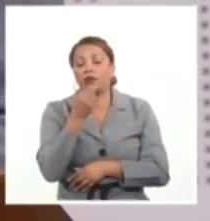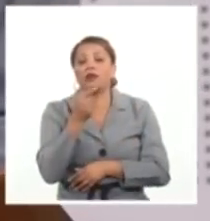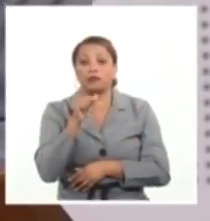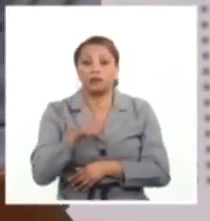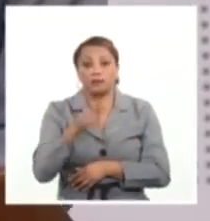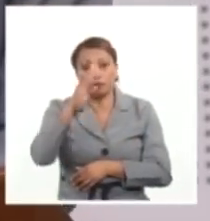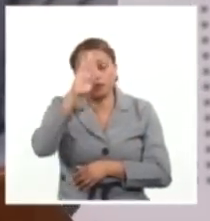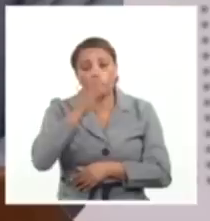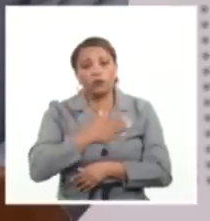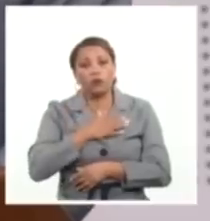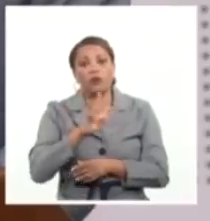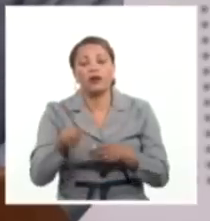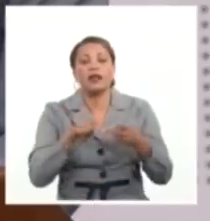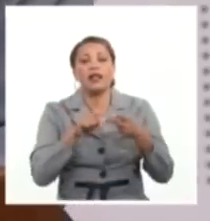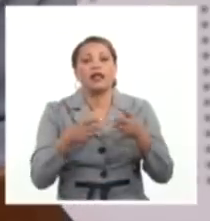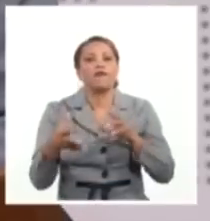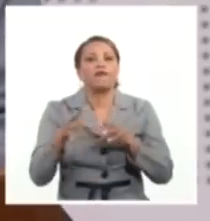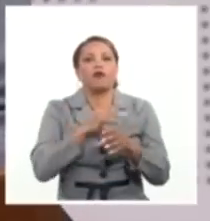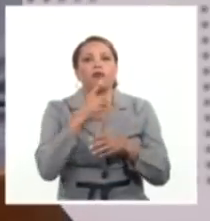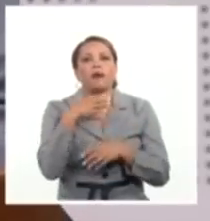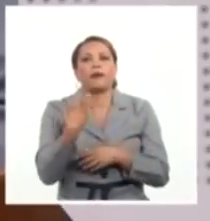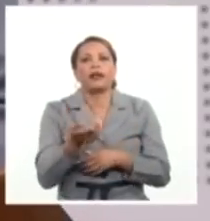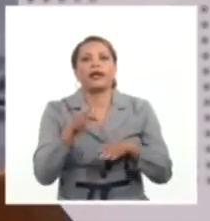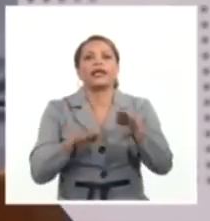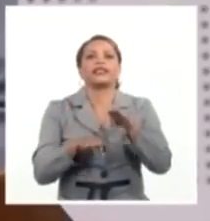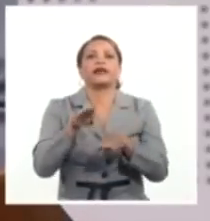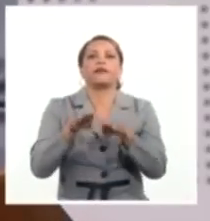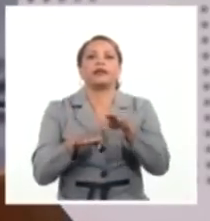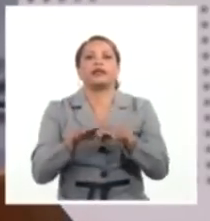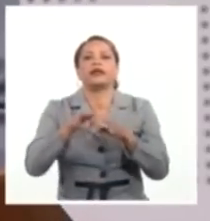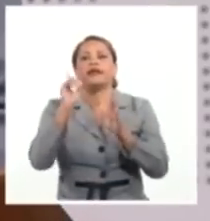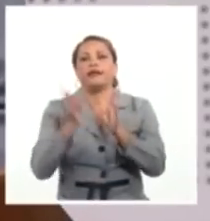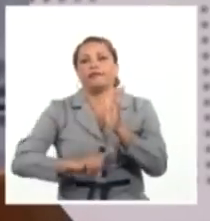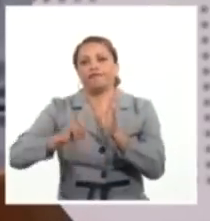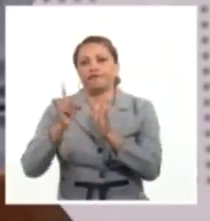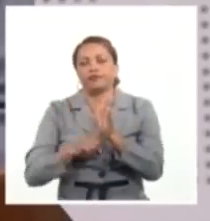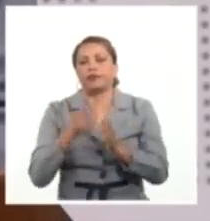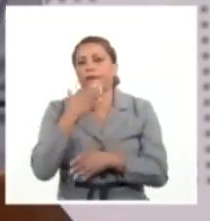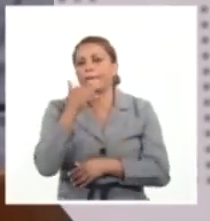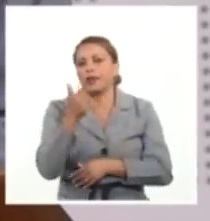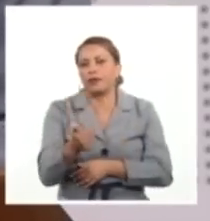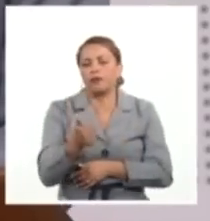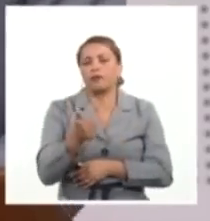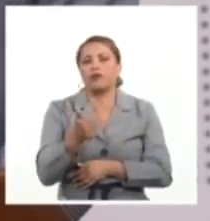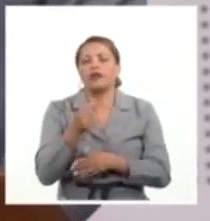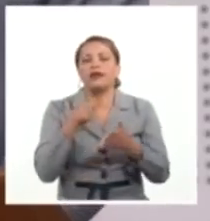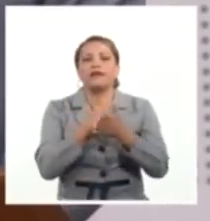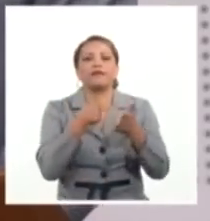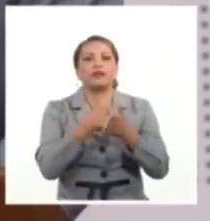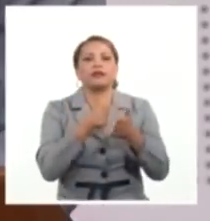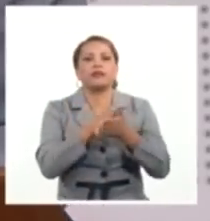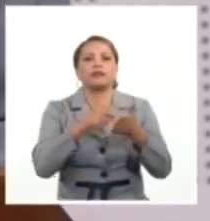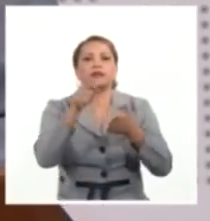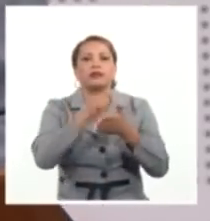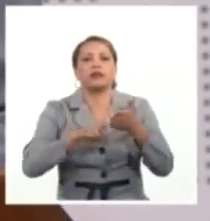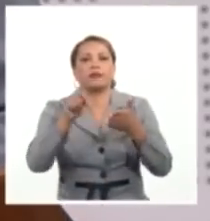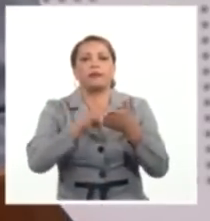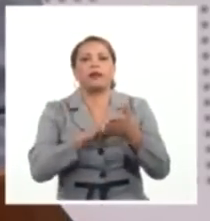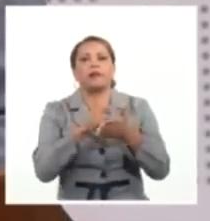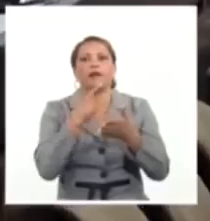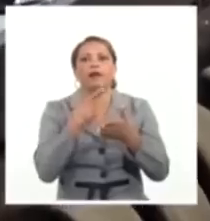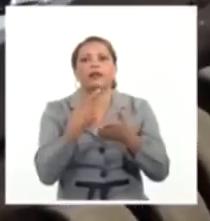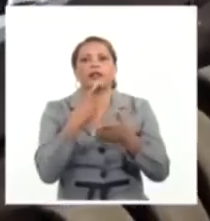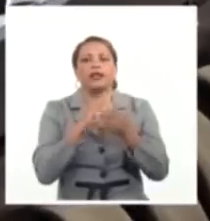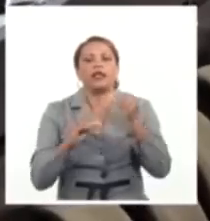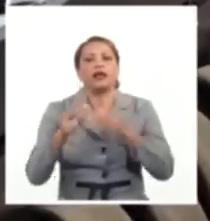nutricional, la estrategia para lograr la estabilidad del sistema electroenergético nacional, el enfrentamiento a los planes de la subversión política e